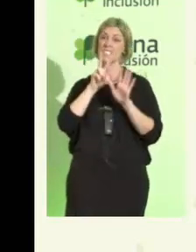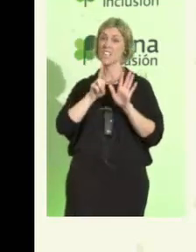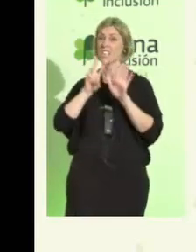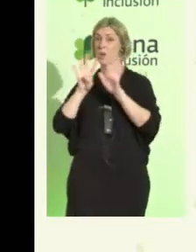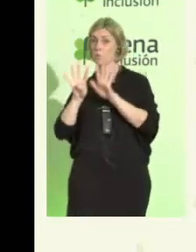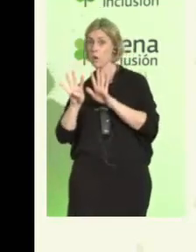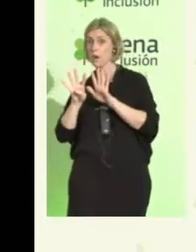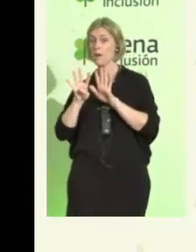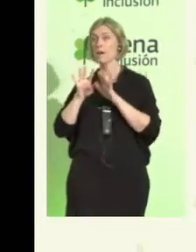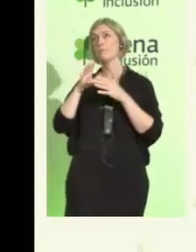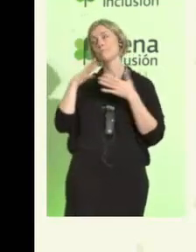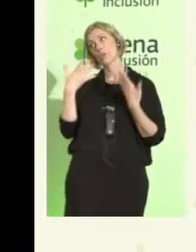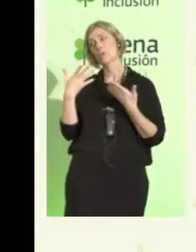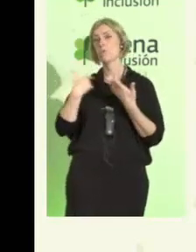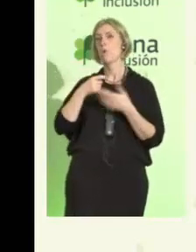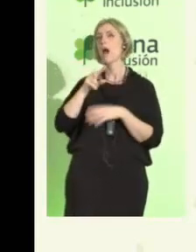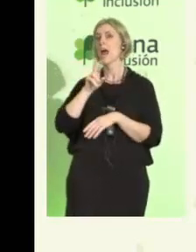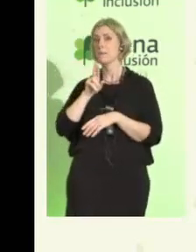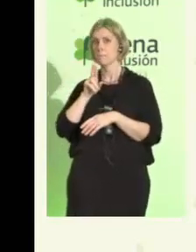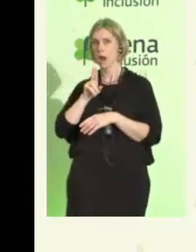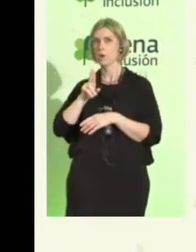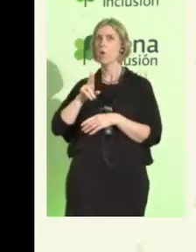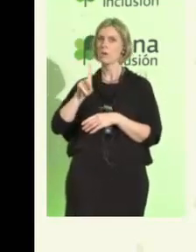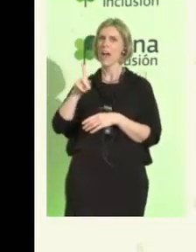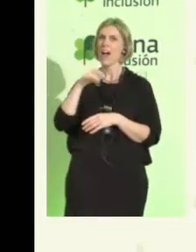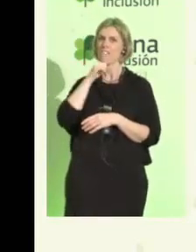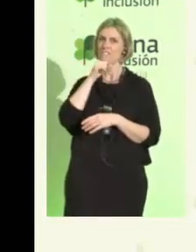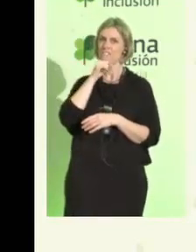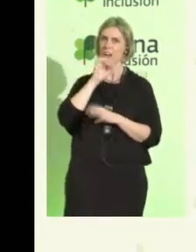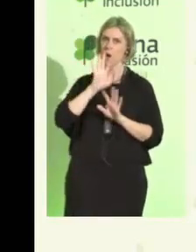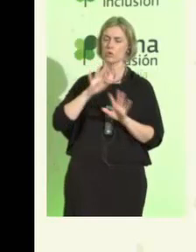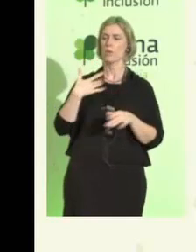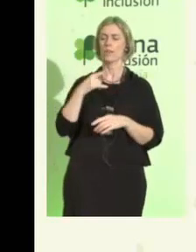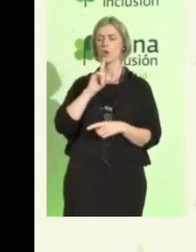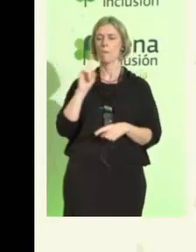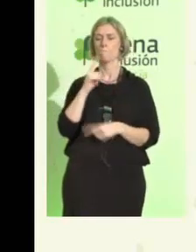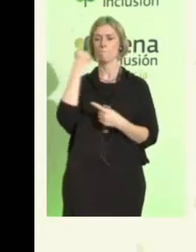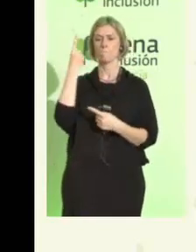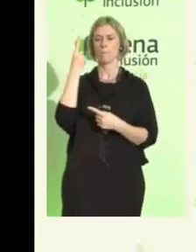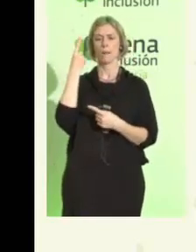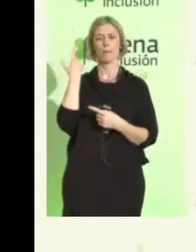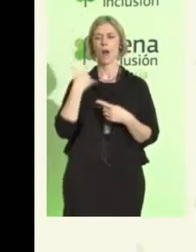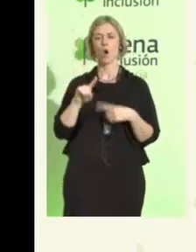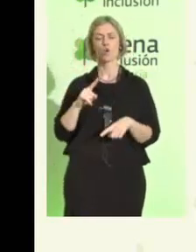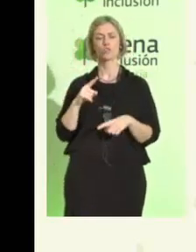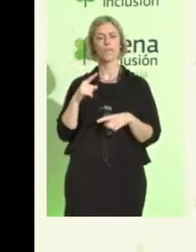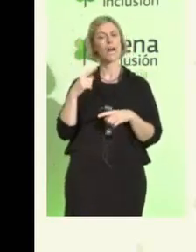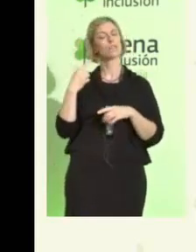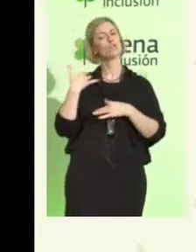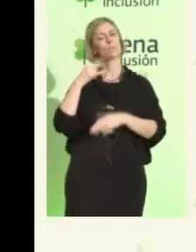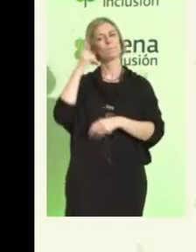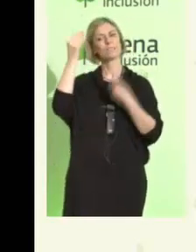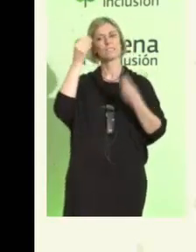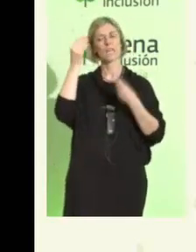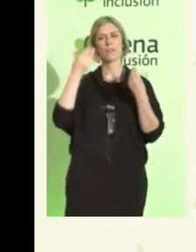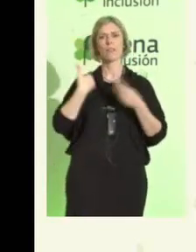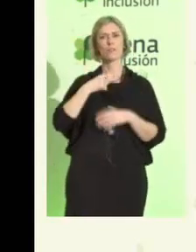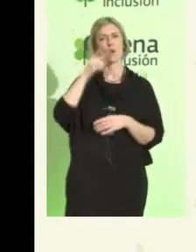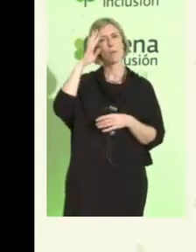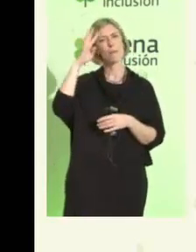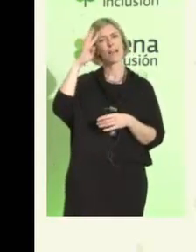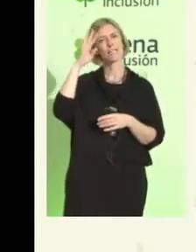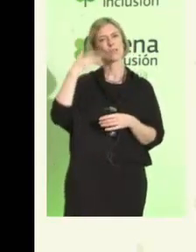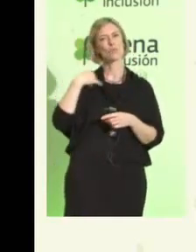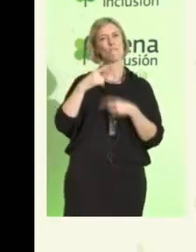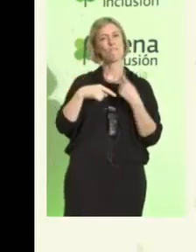viejos. Y la primera cosa que pensé es, ¿podéis imaginaros no ver a tu familia durante 40 años?